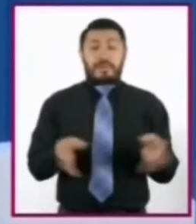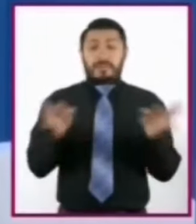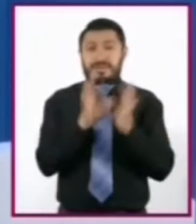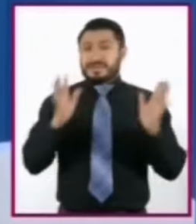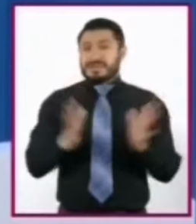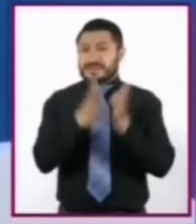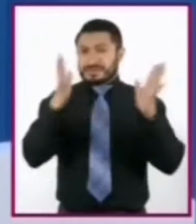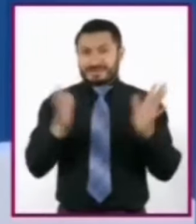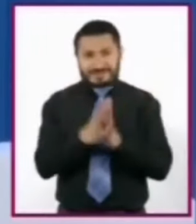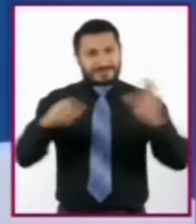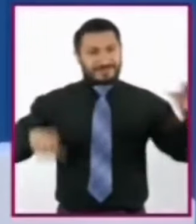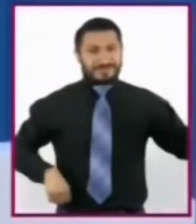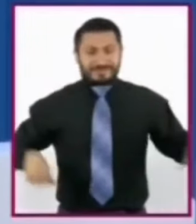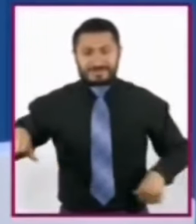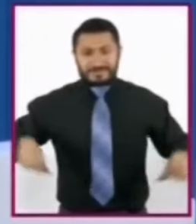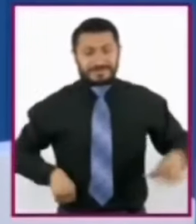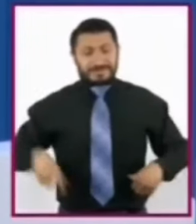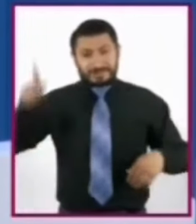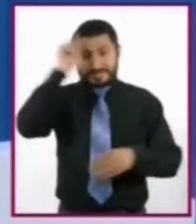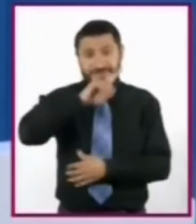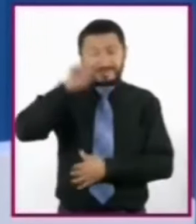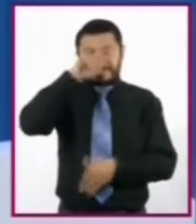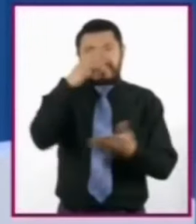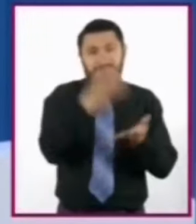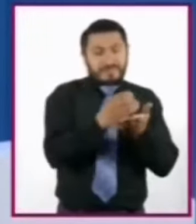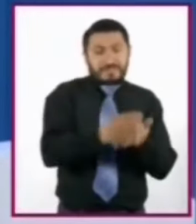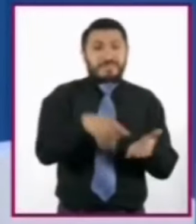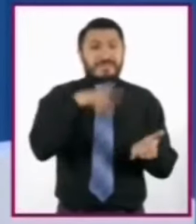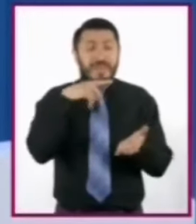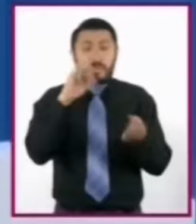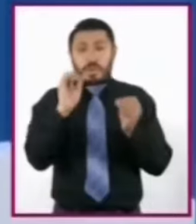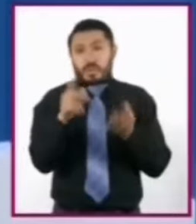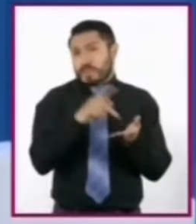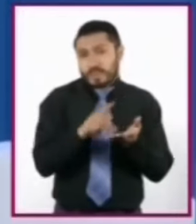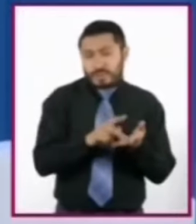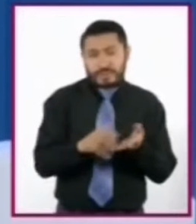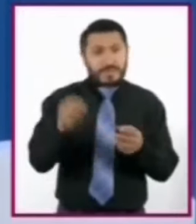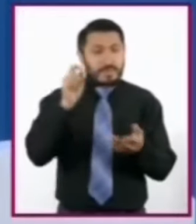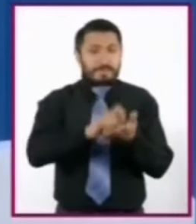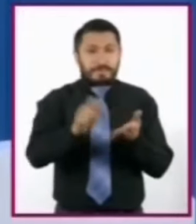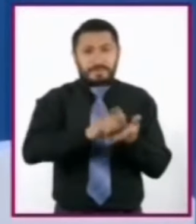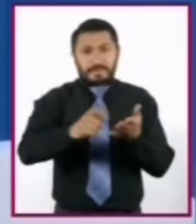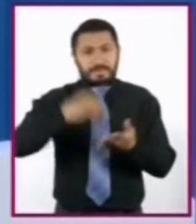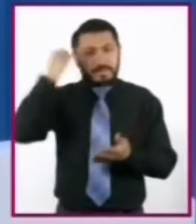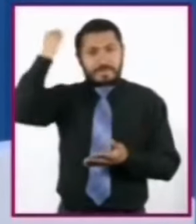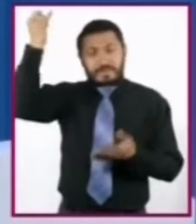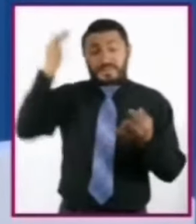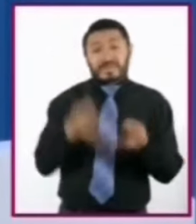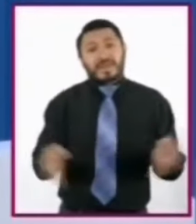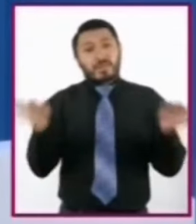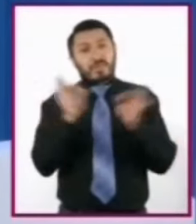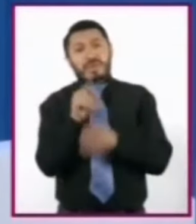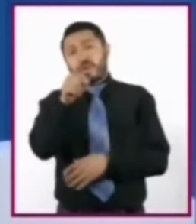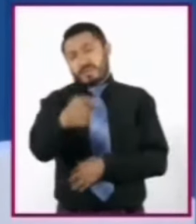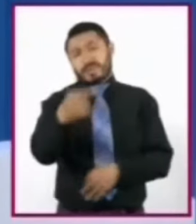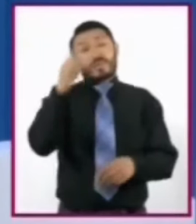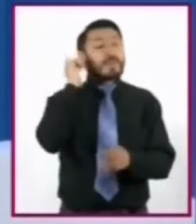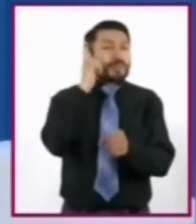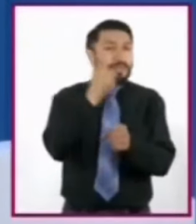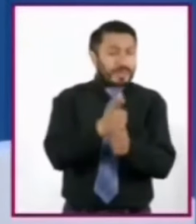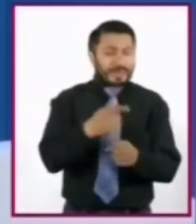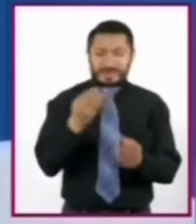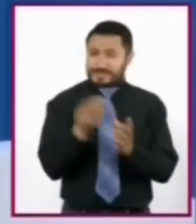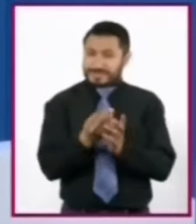Sugerimos que tengan a la mano cuaderno y lápiz o bolígrafo para anotar las ideas principales que se les presenten durante la